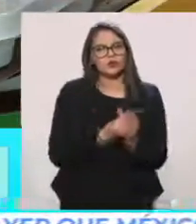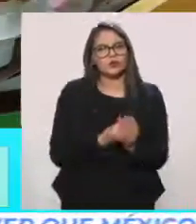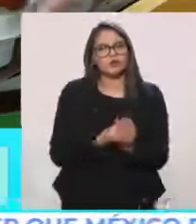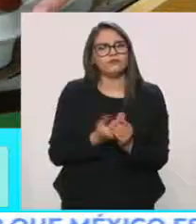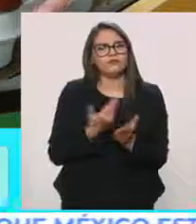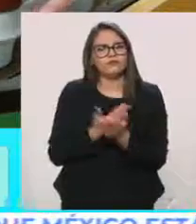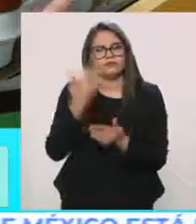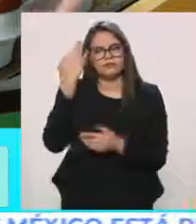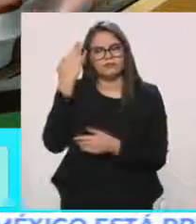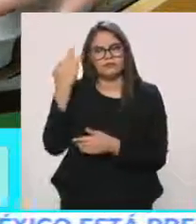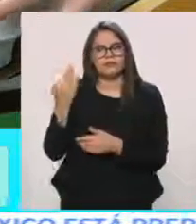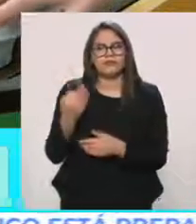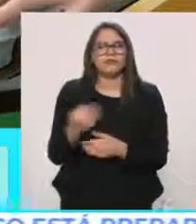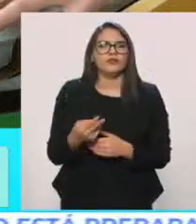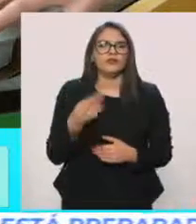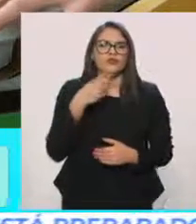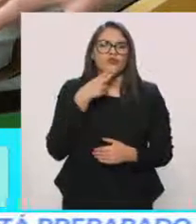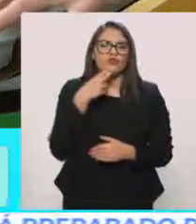tiempo en